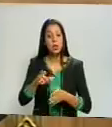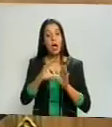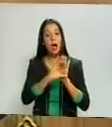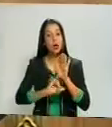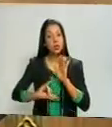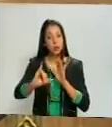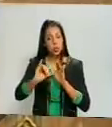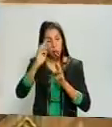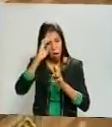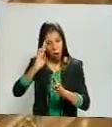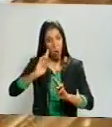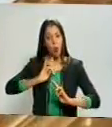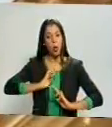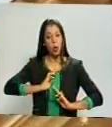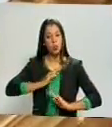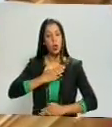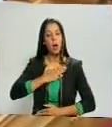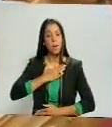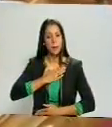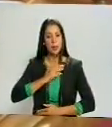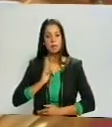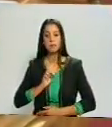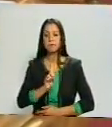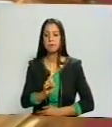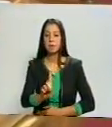honor de realizar la presentación